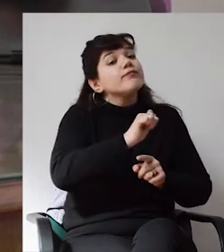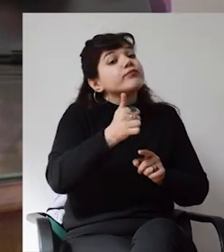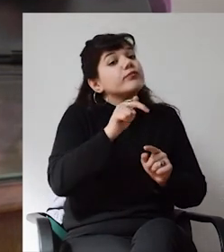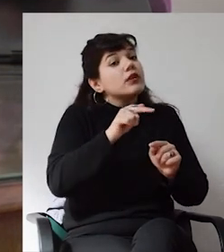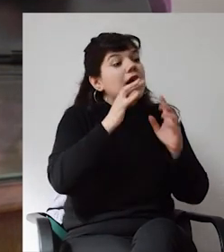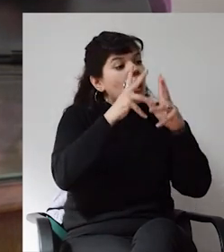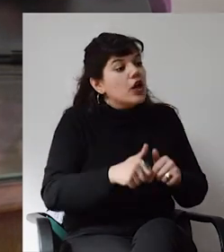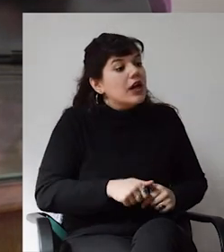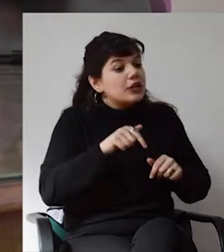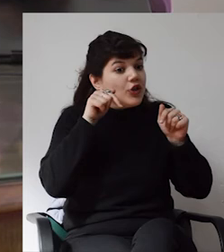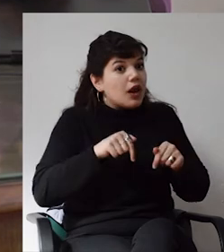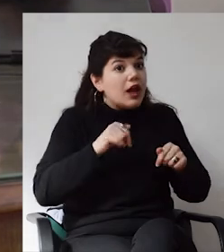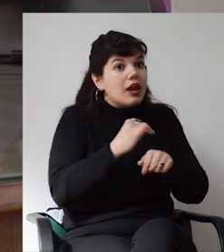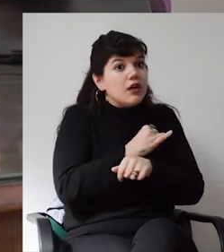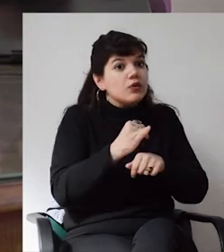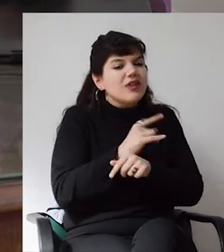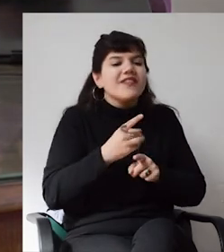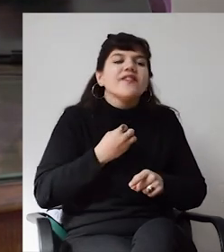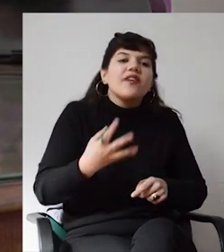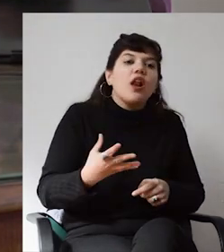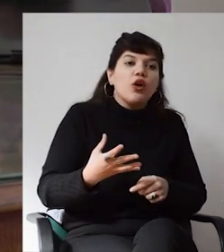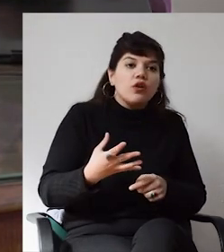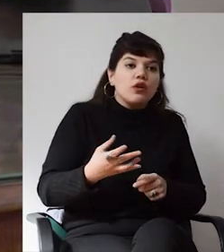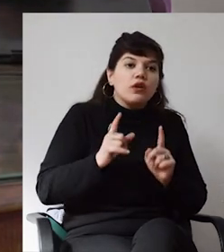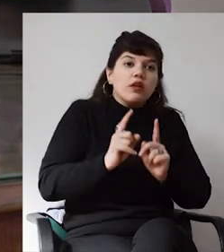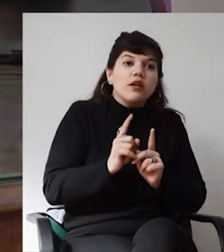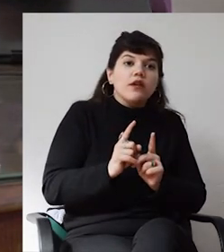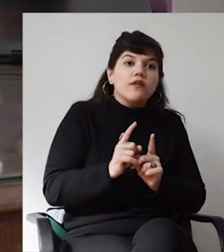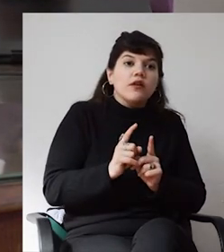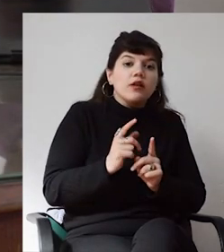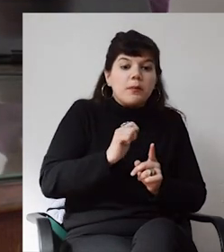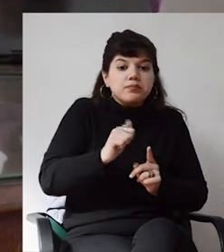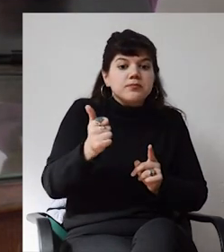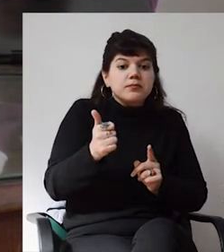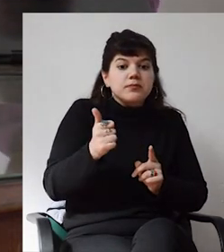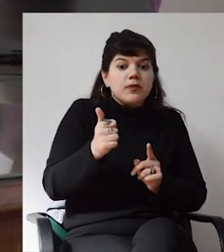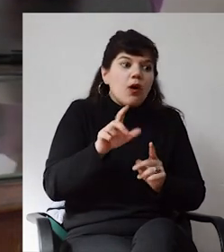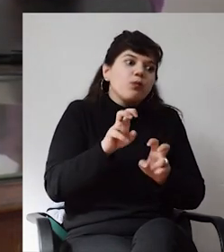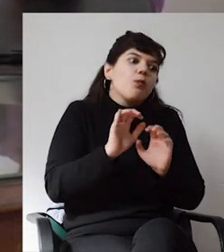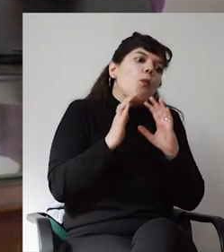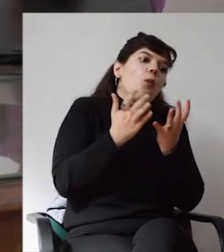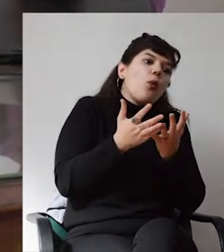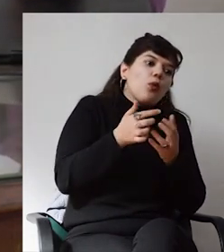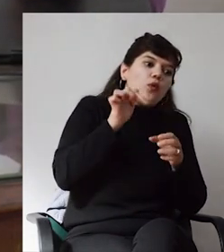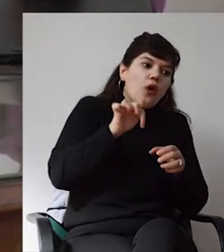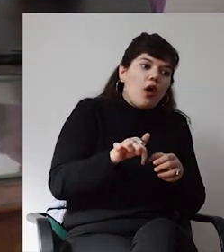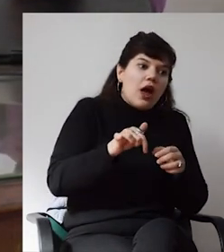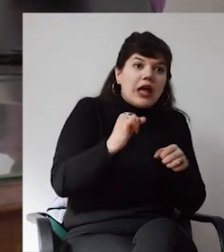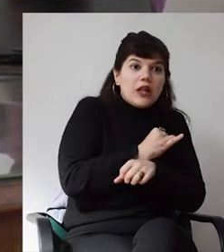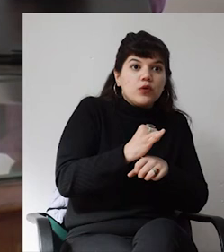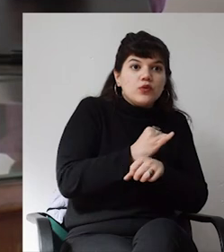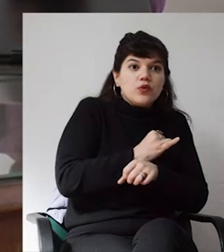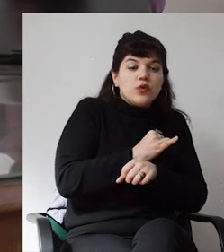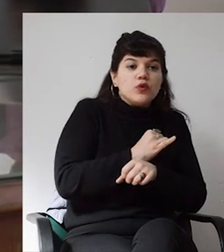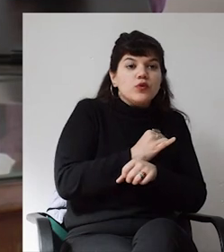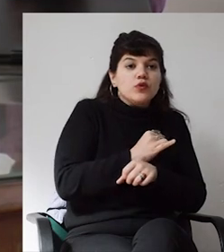Tenemos que lograr que la gestión académica tenga valor. Tenemos que lograr, el mundo académico, sobre todo, lo